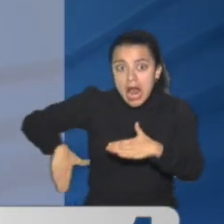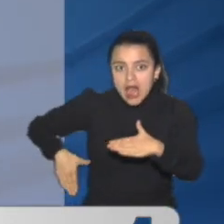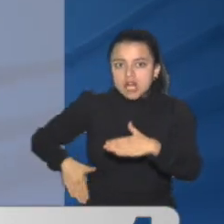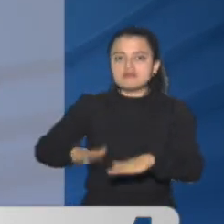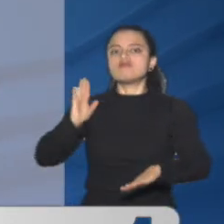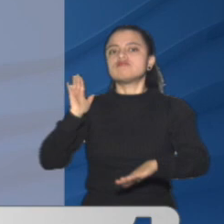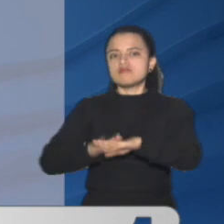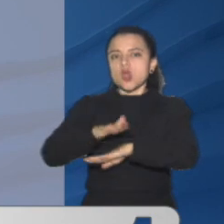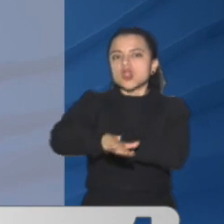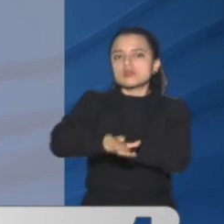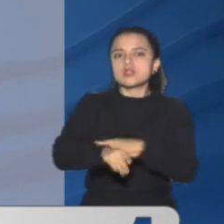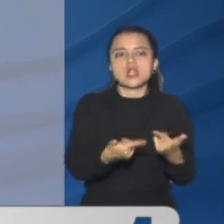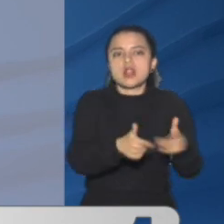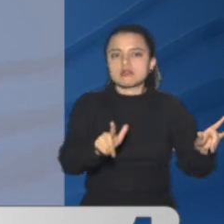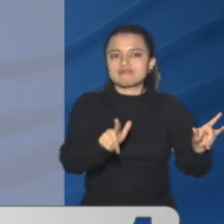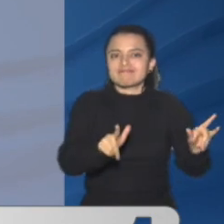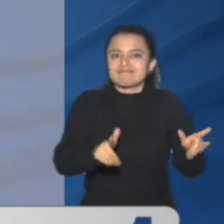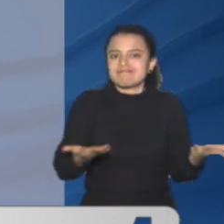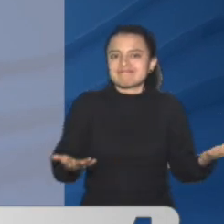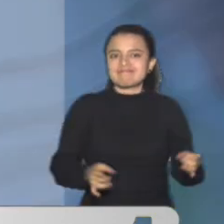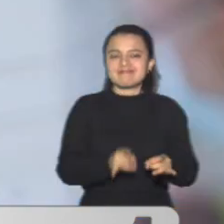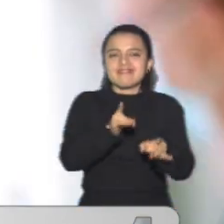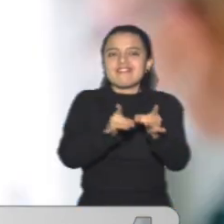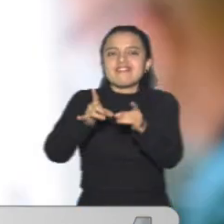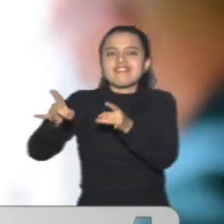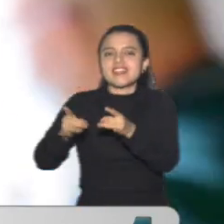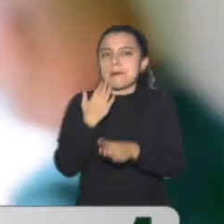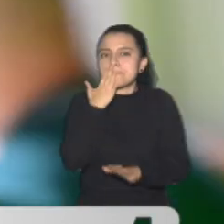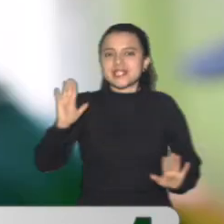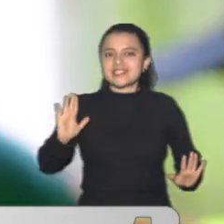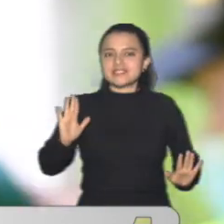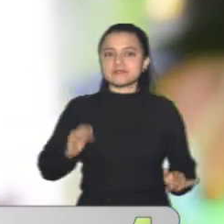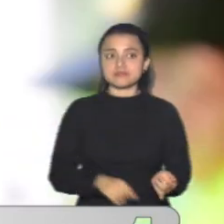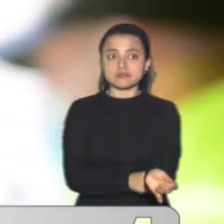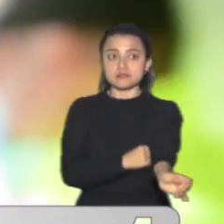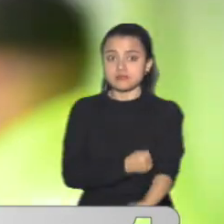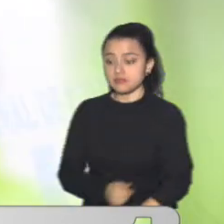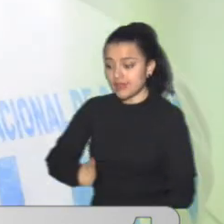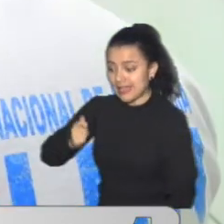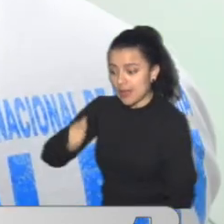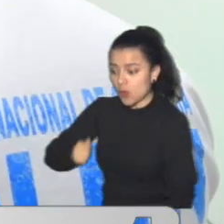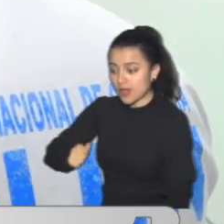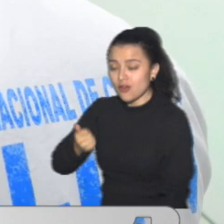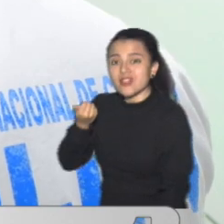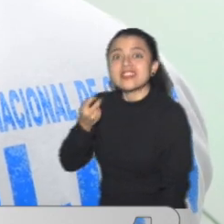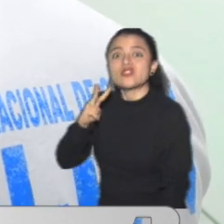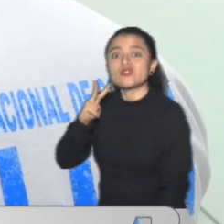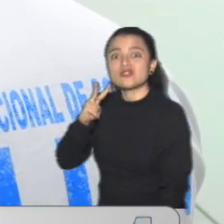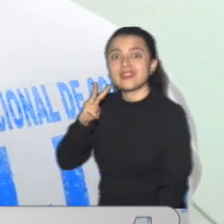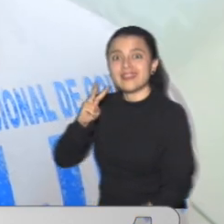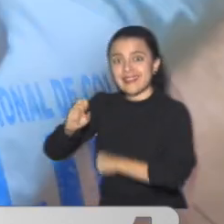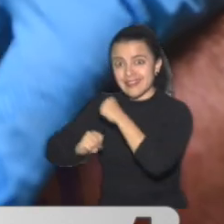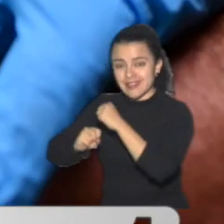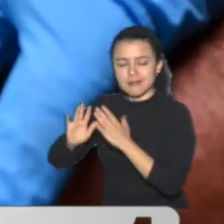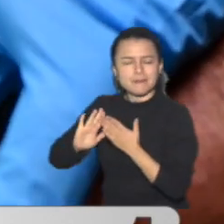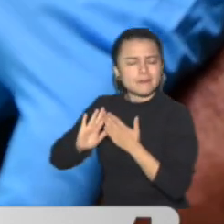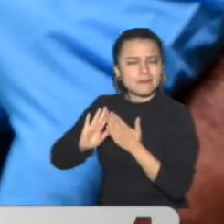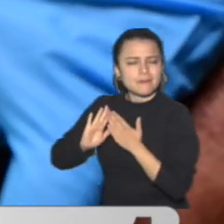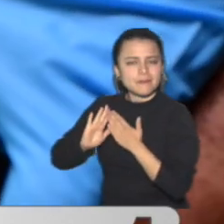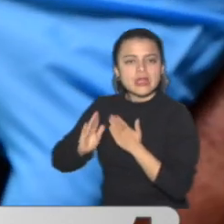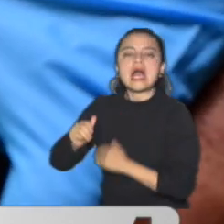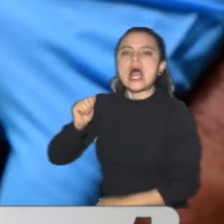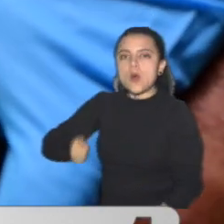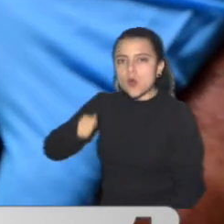o si no de la mañana me acompaña esteban gómez quien es el abogado de 12 niños en los representa pero en total según los reconocidos por el